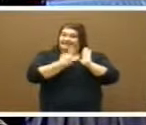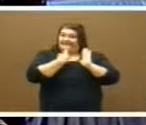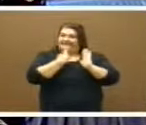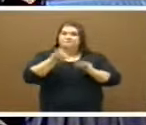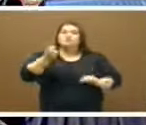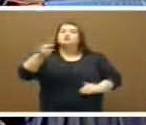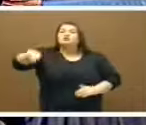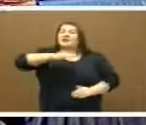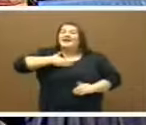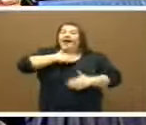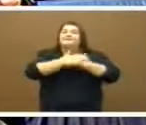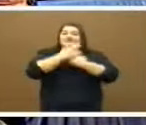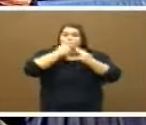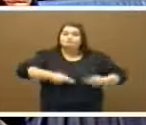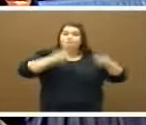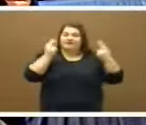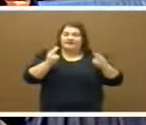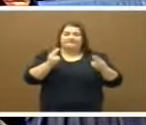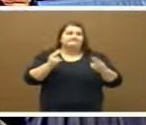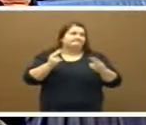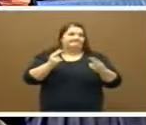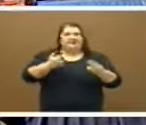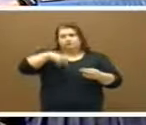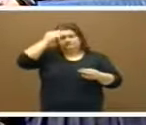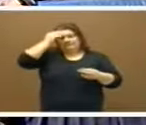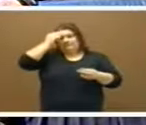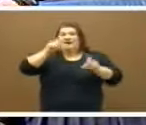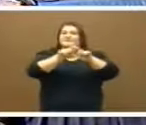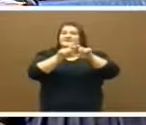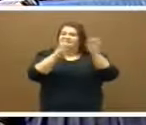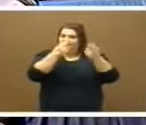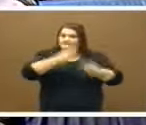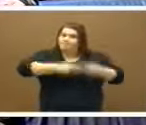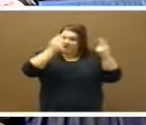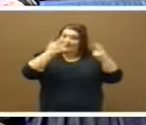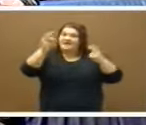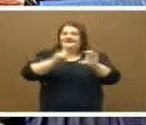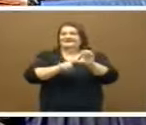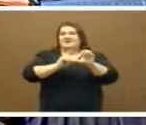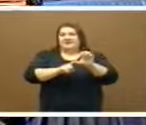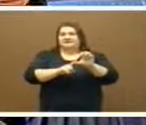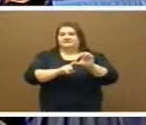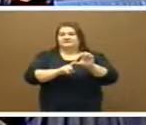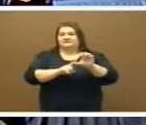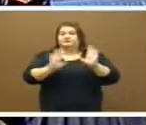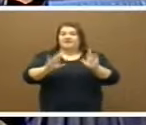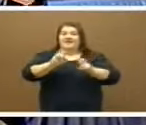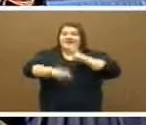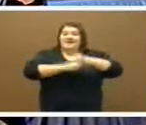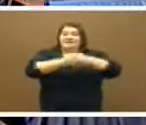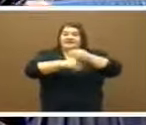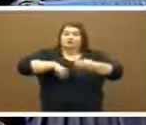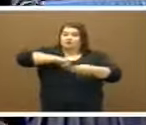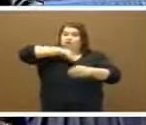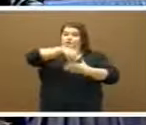sea una Administración pública. Nosotros entendemos que las empresas deben ser públicas y extremeñas. Por lo tanto, la única enmienda que no